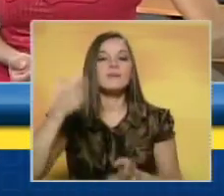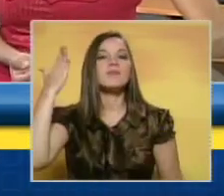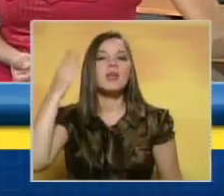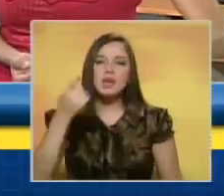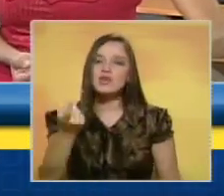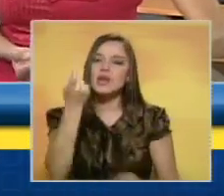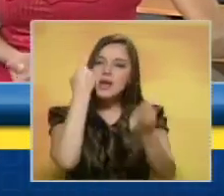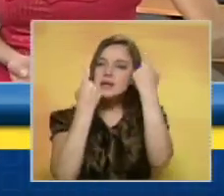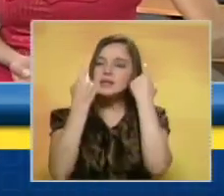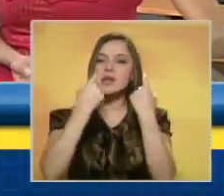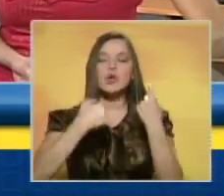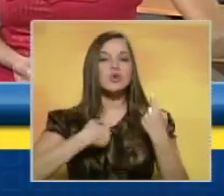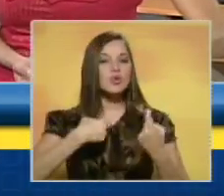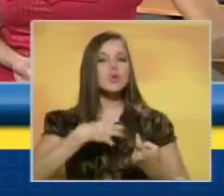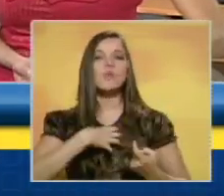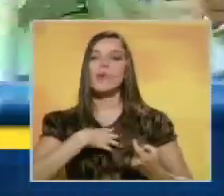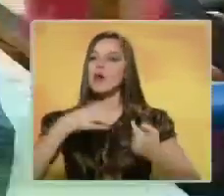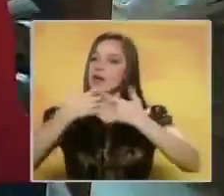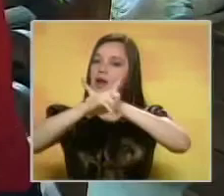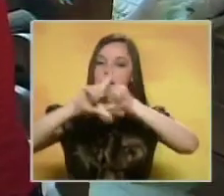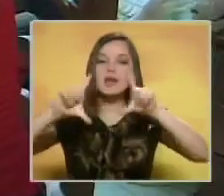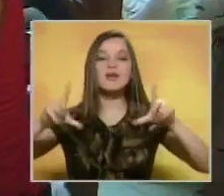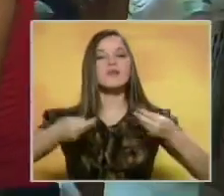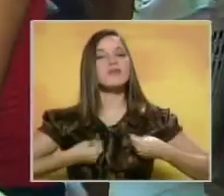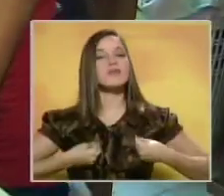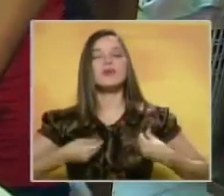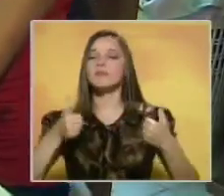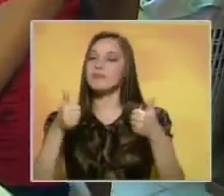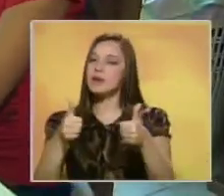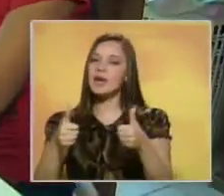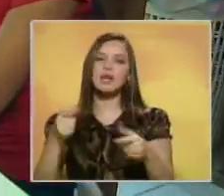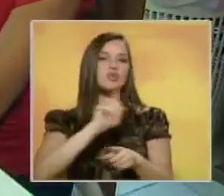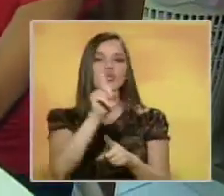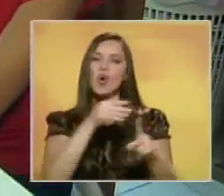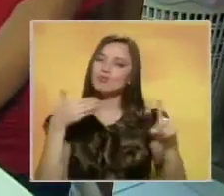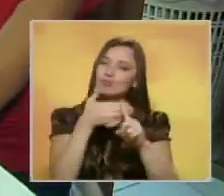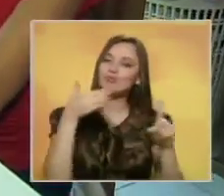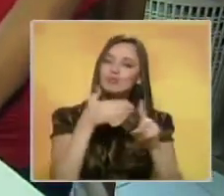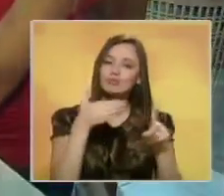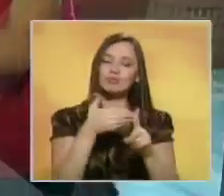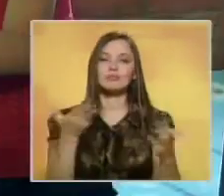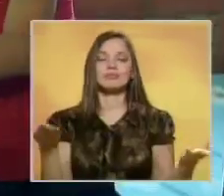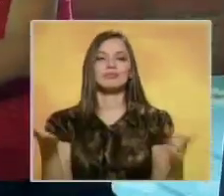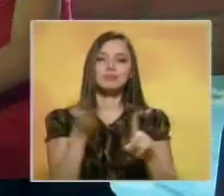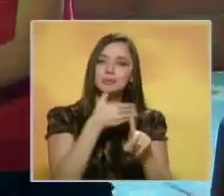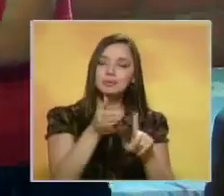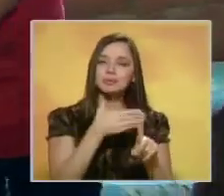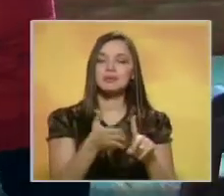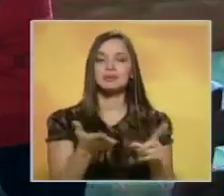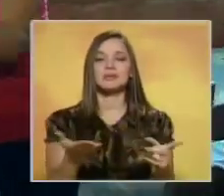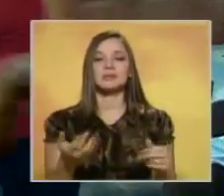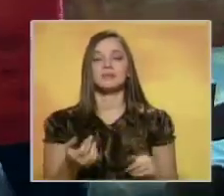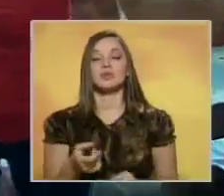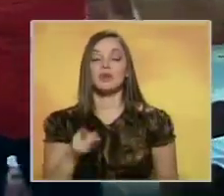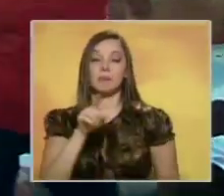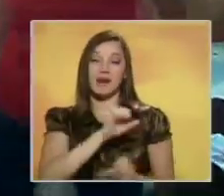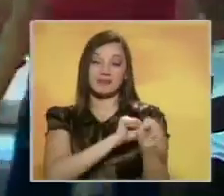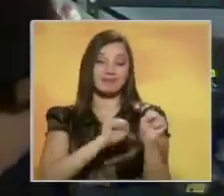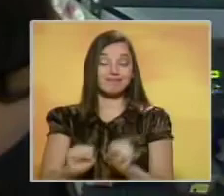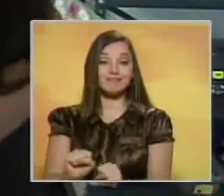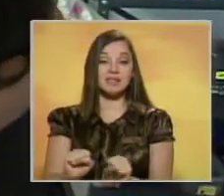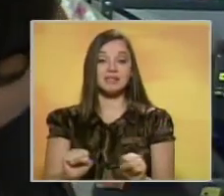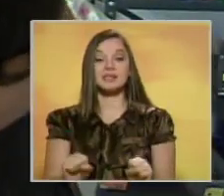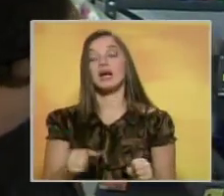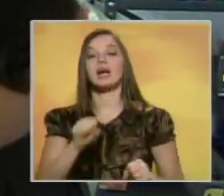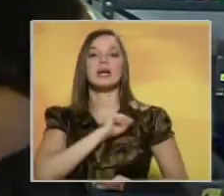violencia, o sea que sí puede ser libre de eso. Las víctimas de la violencia se sienten atrapadas. Para vencer el miedo, muchas